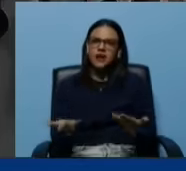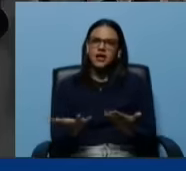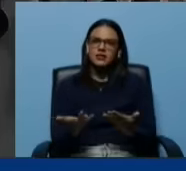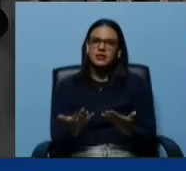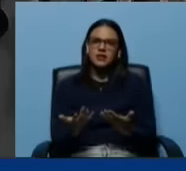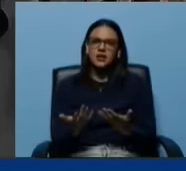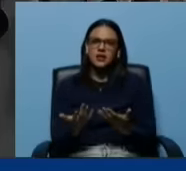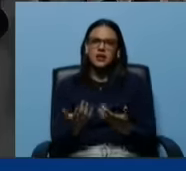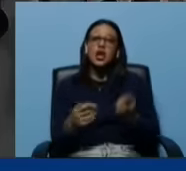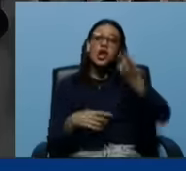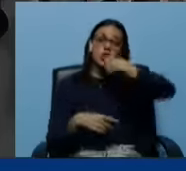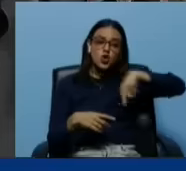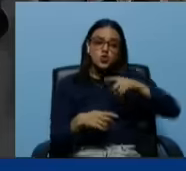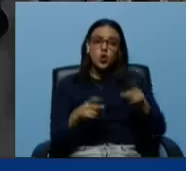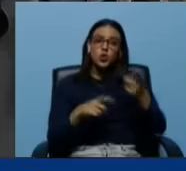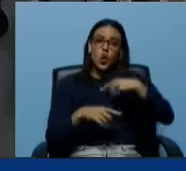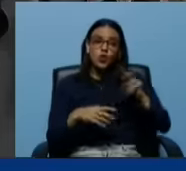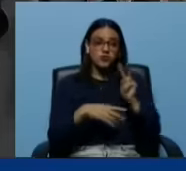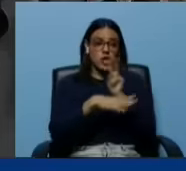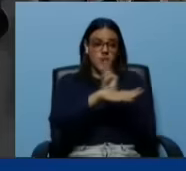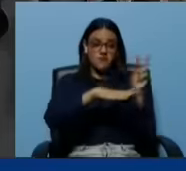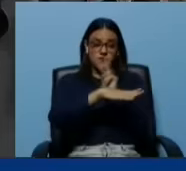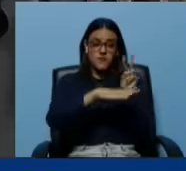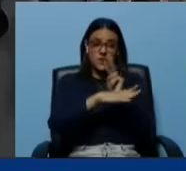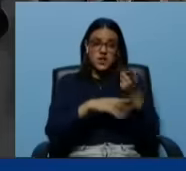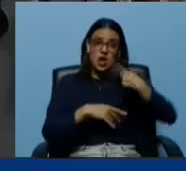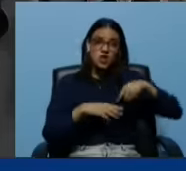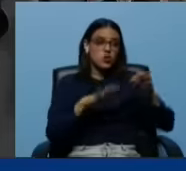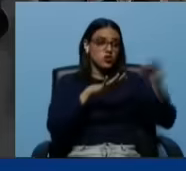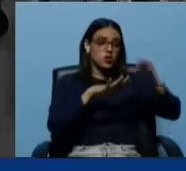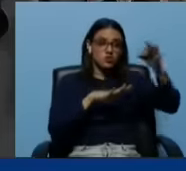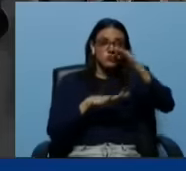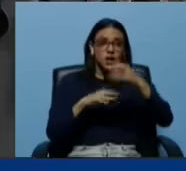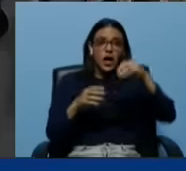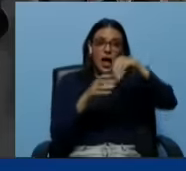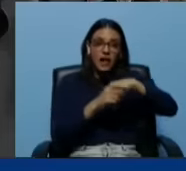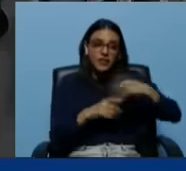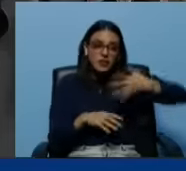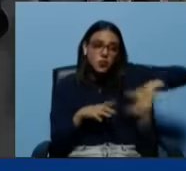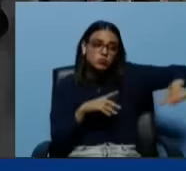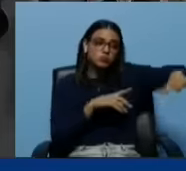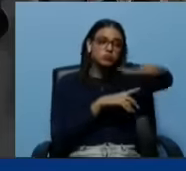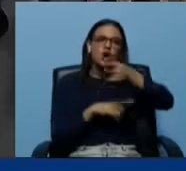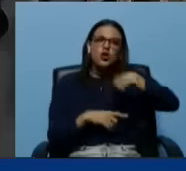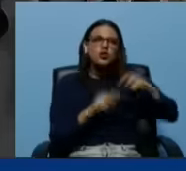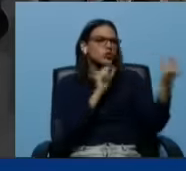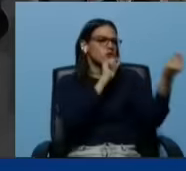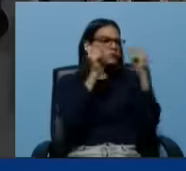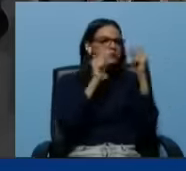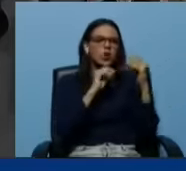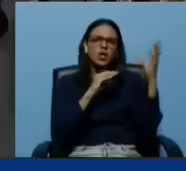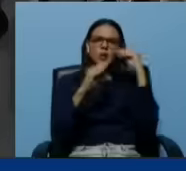San Vicente y las Granadinas y en otros países del Caribe con los que estoy hablando hoy